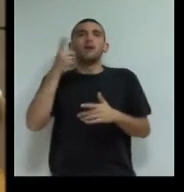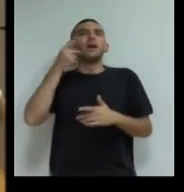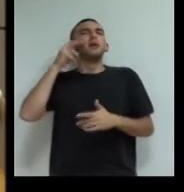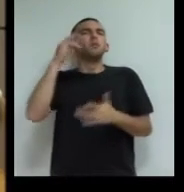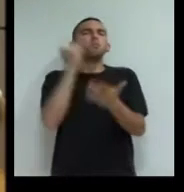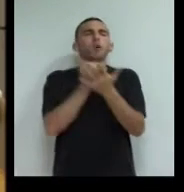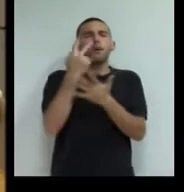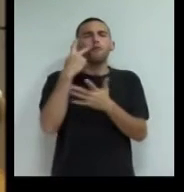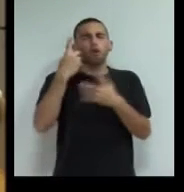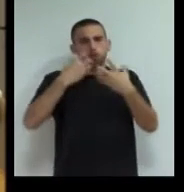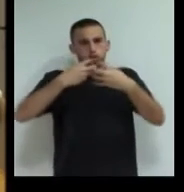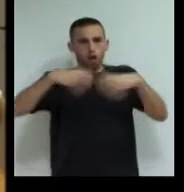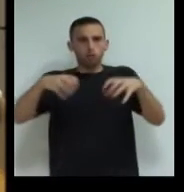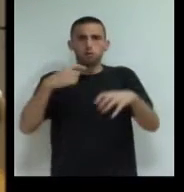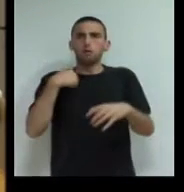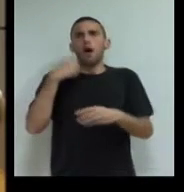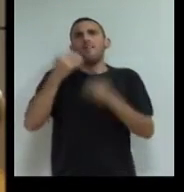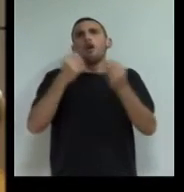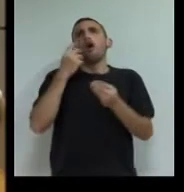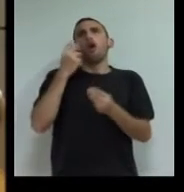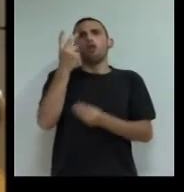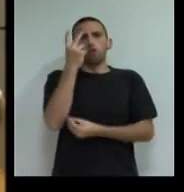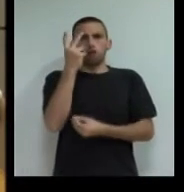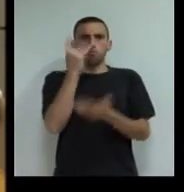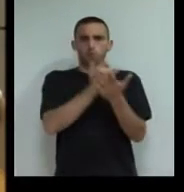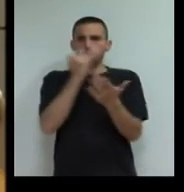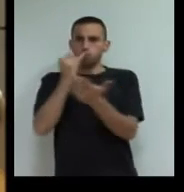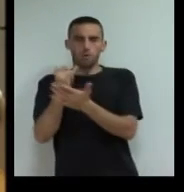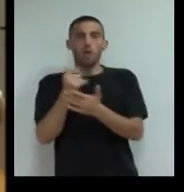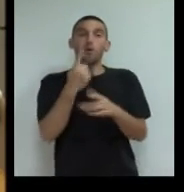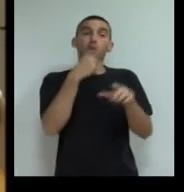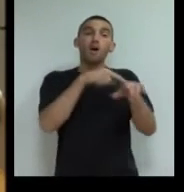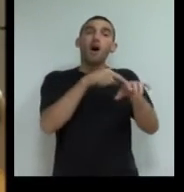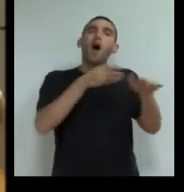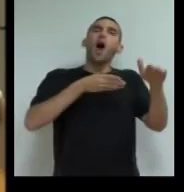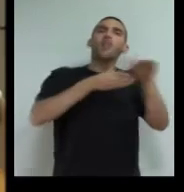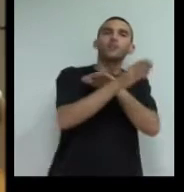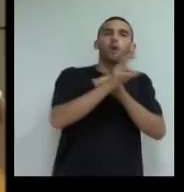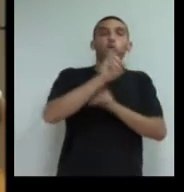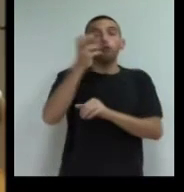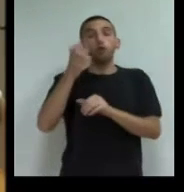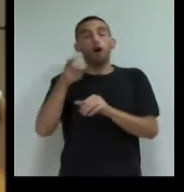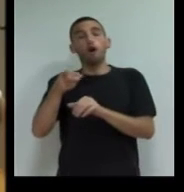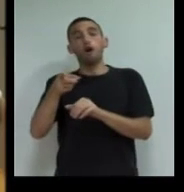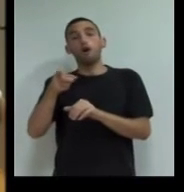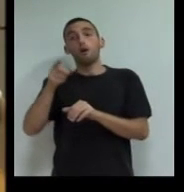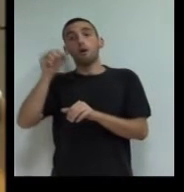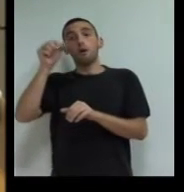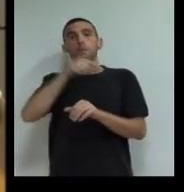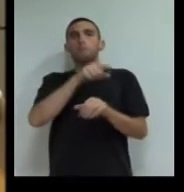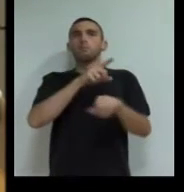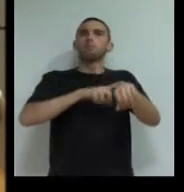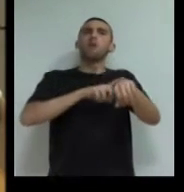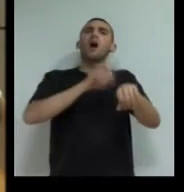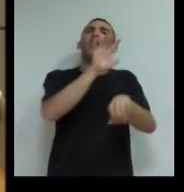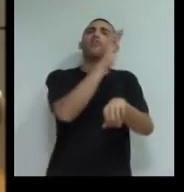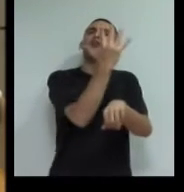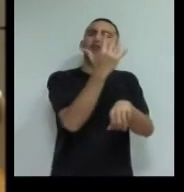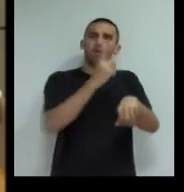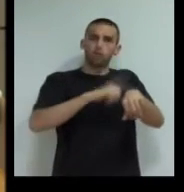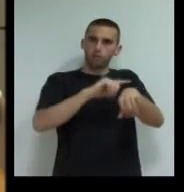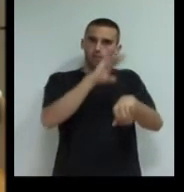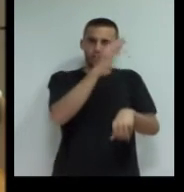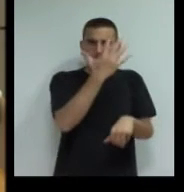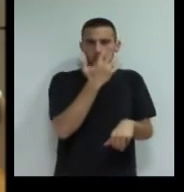dijo, mira, oye, pues voy a colocar la película en accesible y voy a colocar la película a las 5 de la tarde, la sesión de las 5 de la